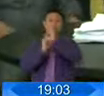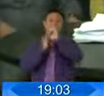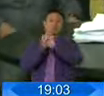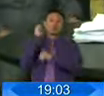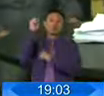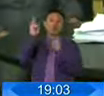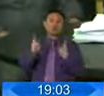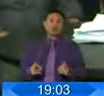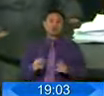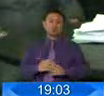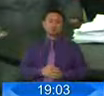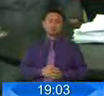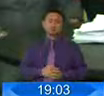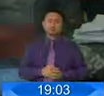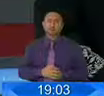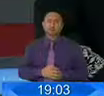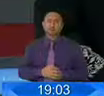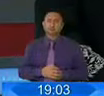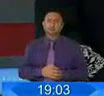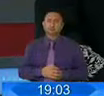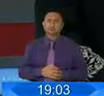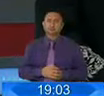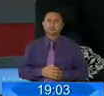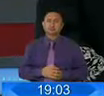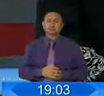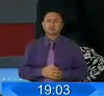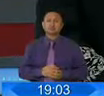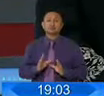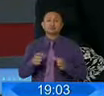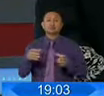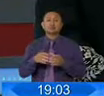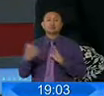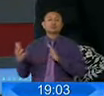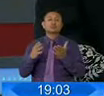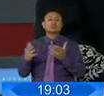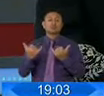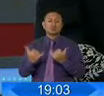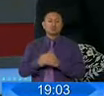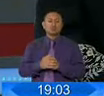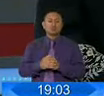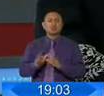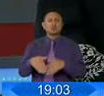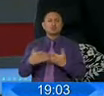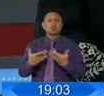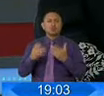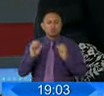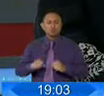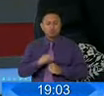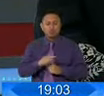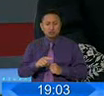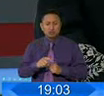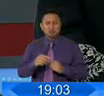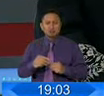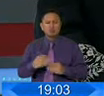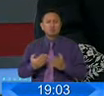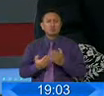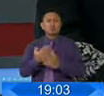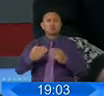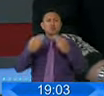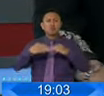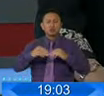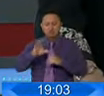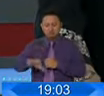informó Héctor Romero. La Comisión Transitoria busca los mecanismos para determinar el método de elección de los